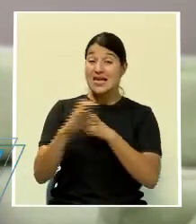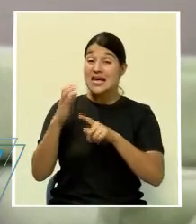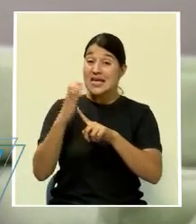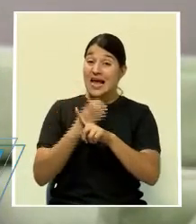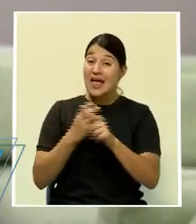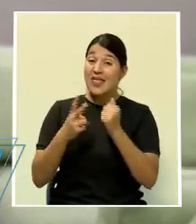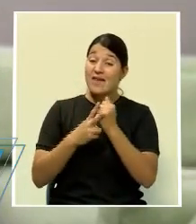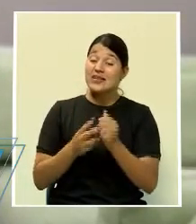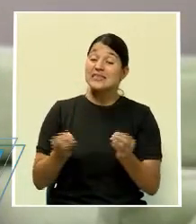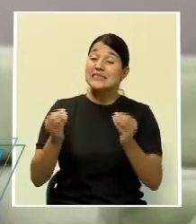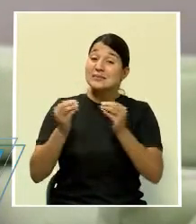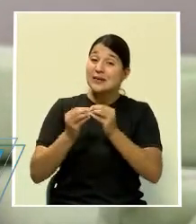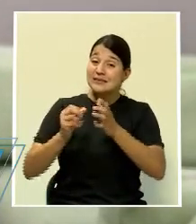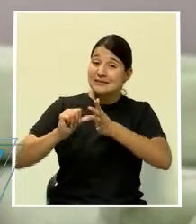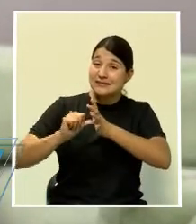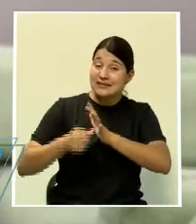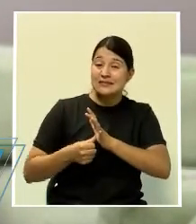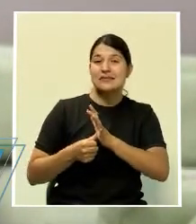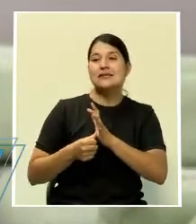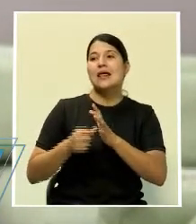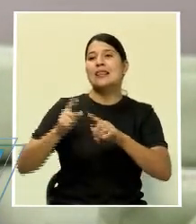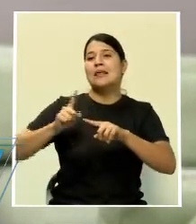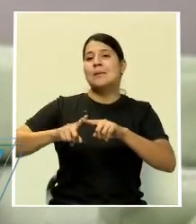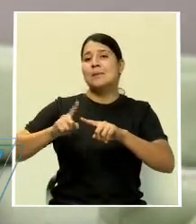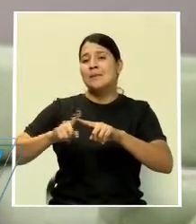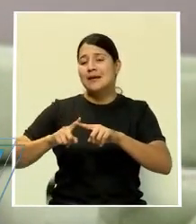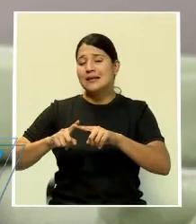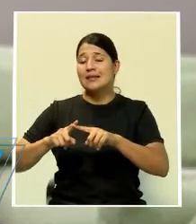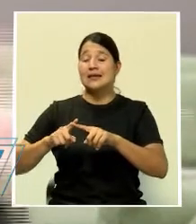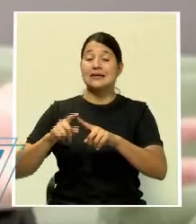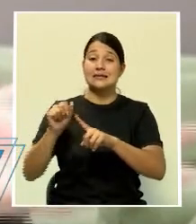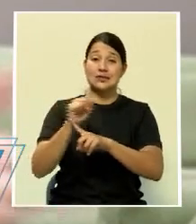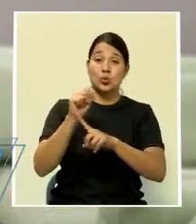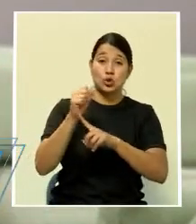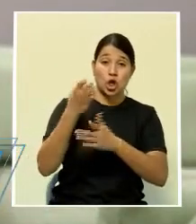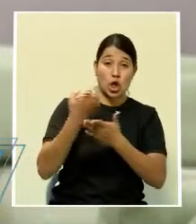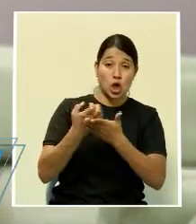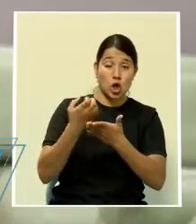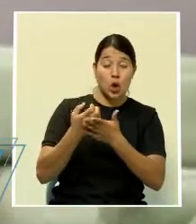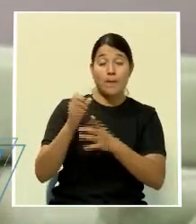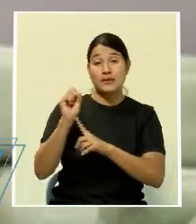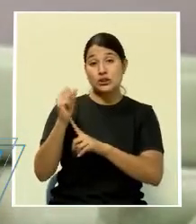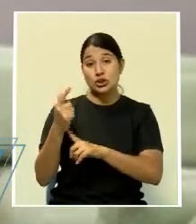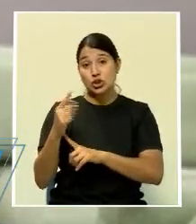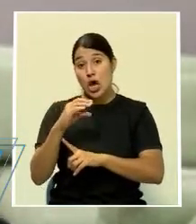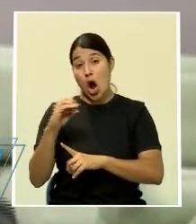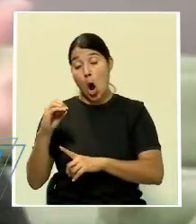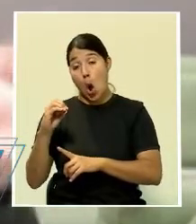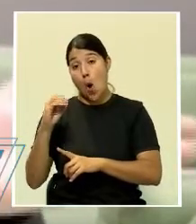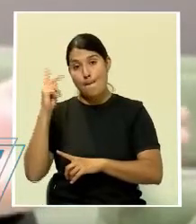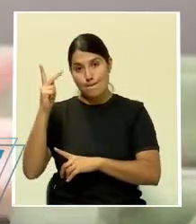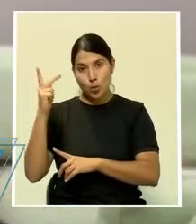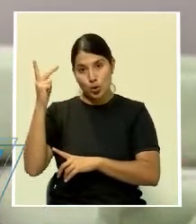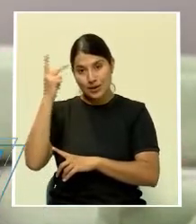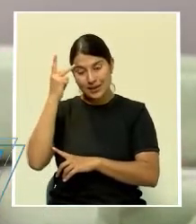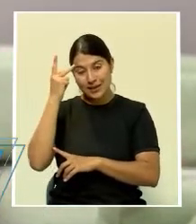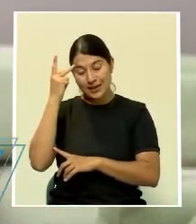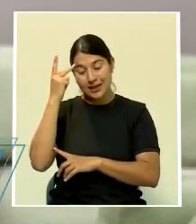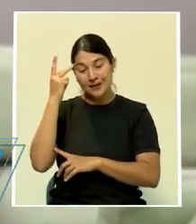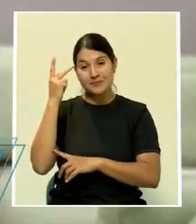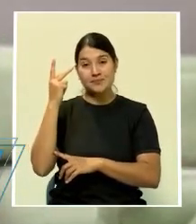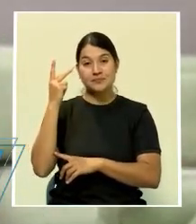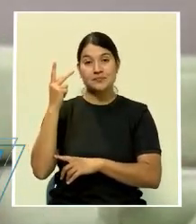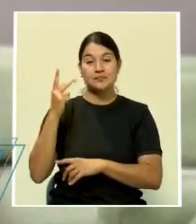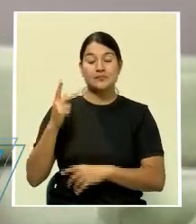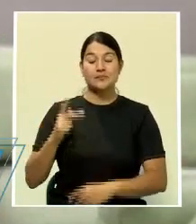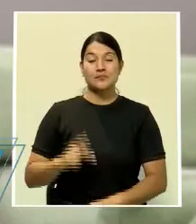profundiza en torno a las crisis económicas, las crisis sociales, las crisis políticas que tenemos que colocar en la mesa.